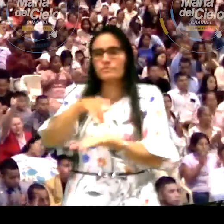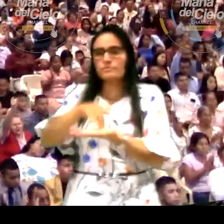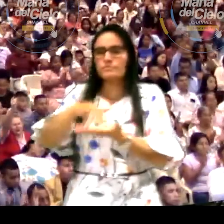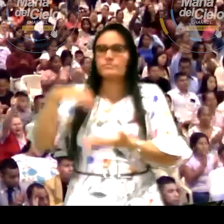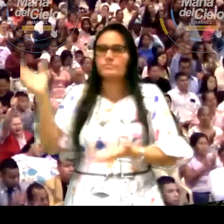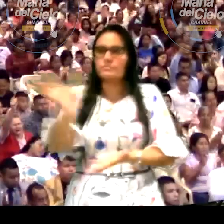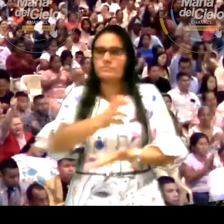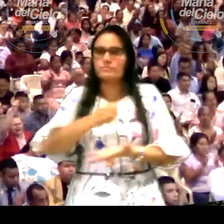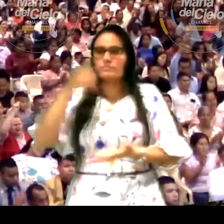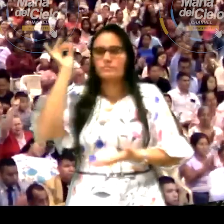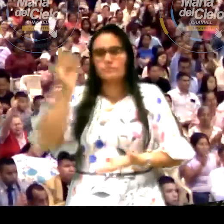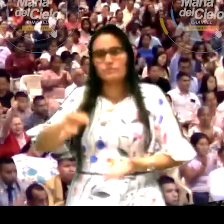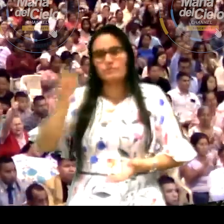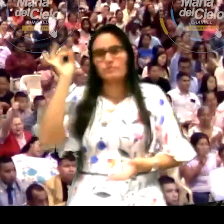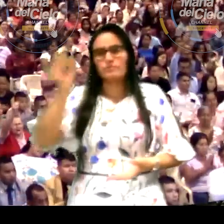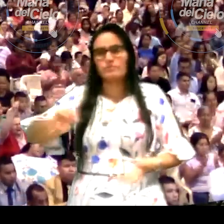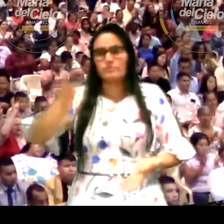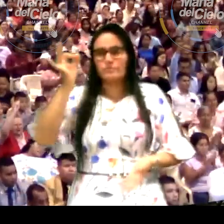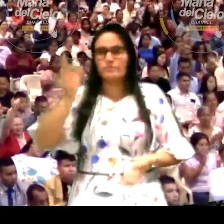todavía lo puede hacer.